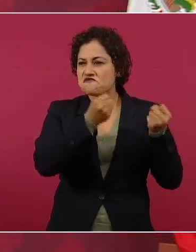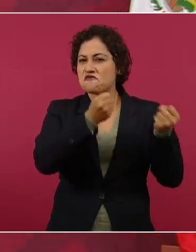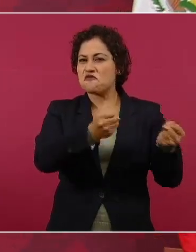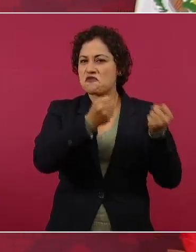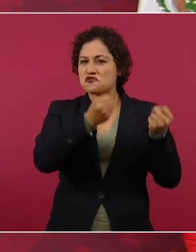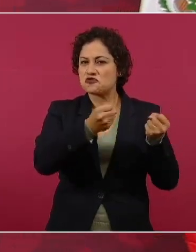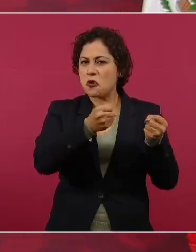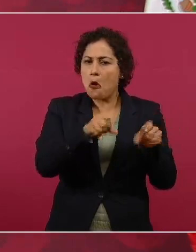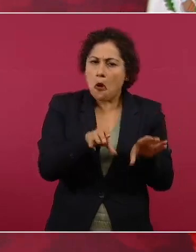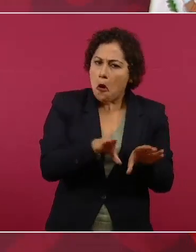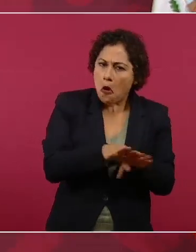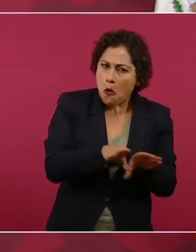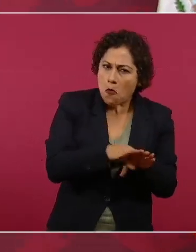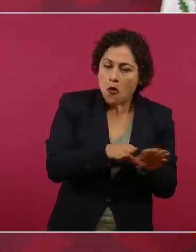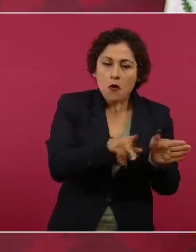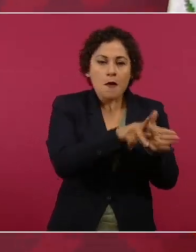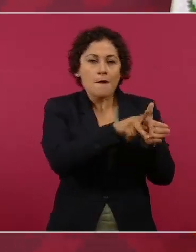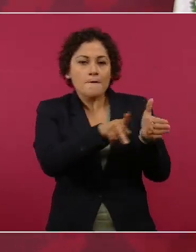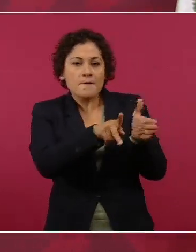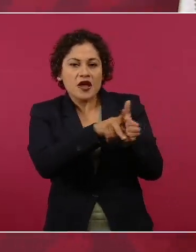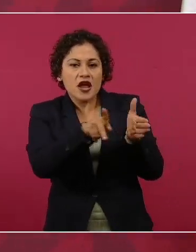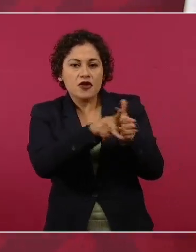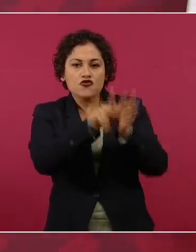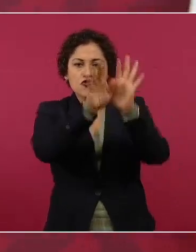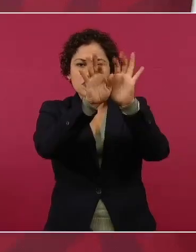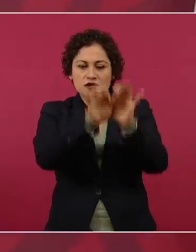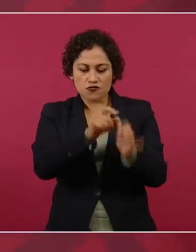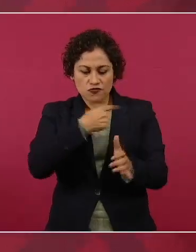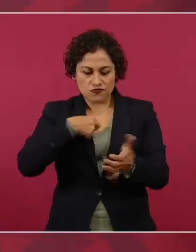principales periódicos del país.